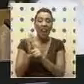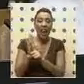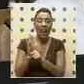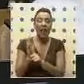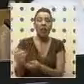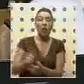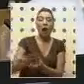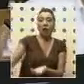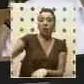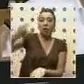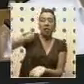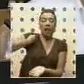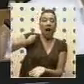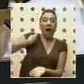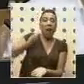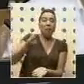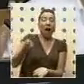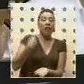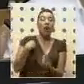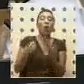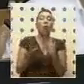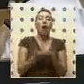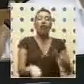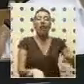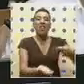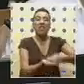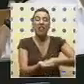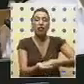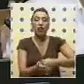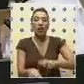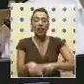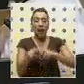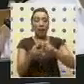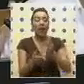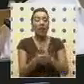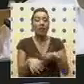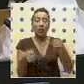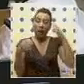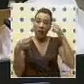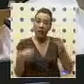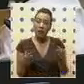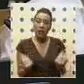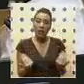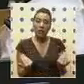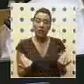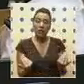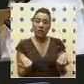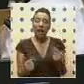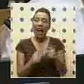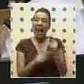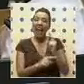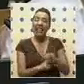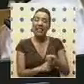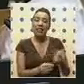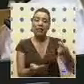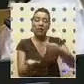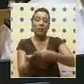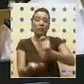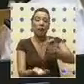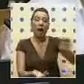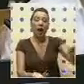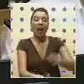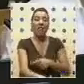reciben retorno por su inversión de capital. Luego hay que tomar las medidas correspondientes, exigir compensación para las